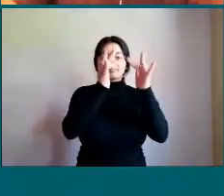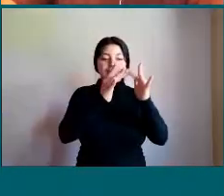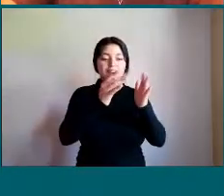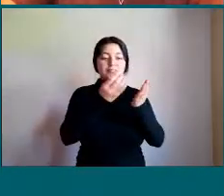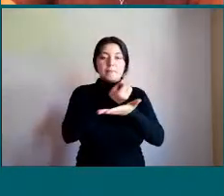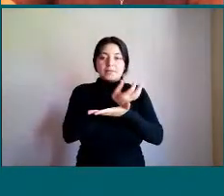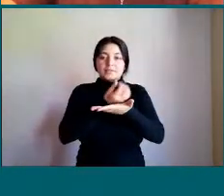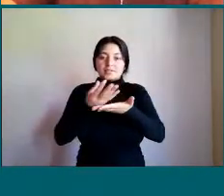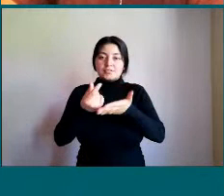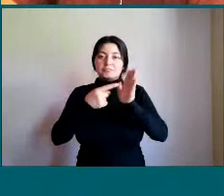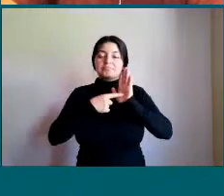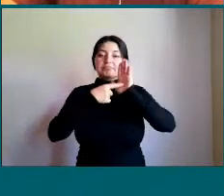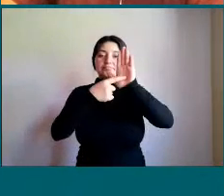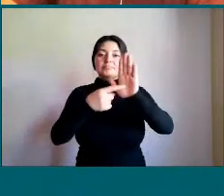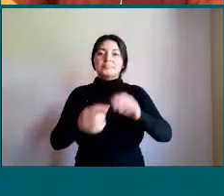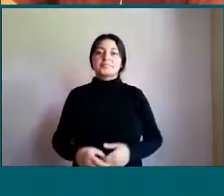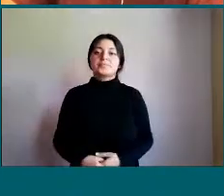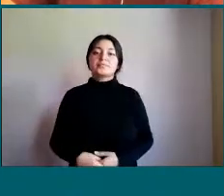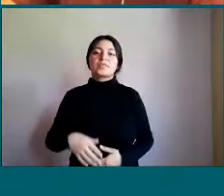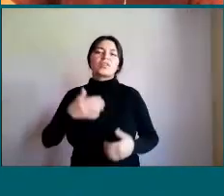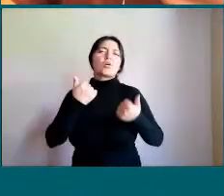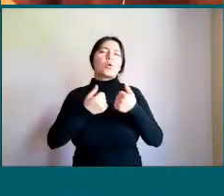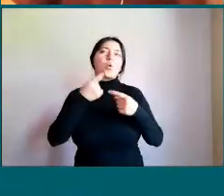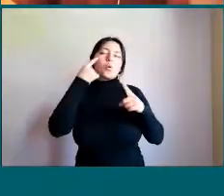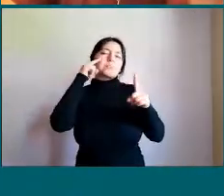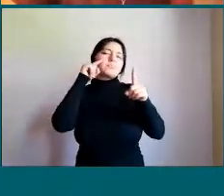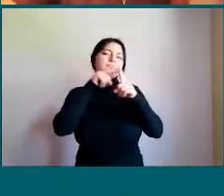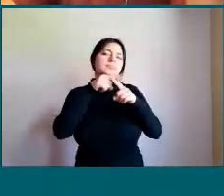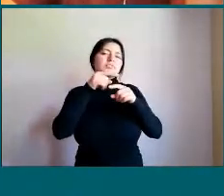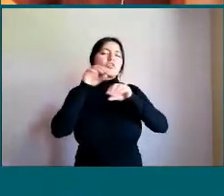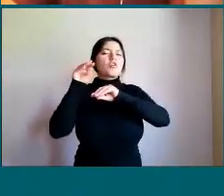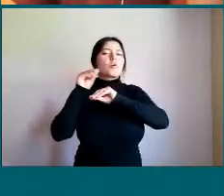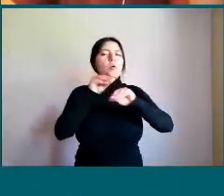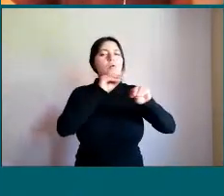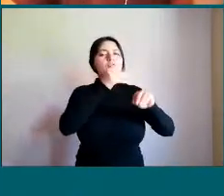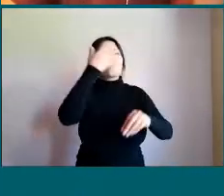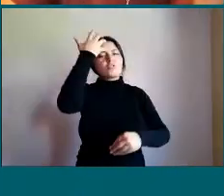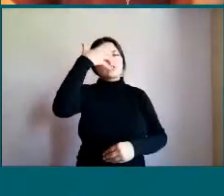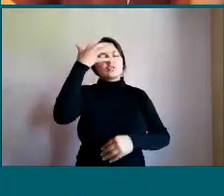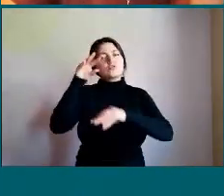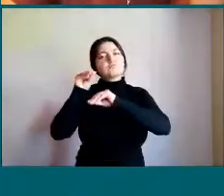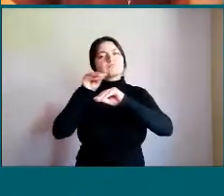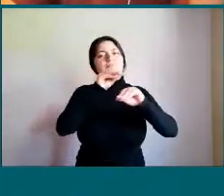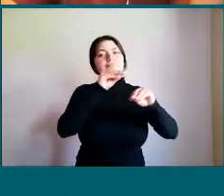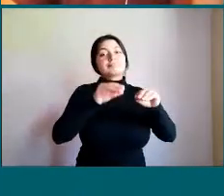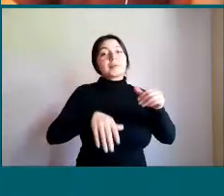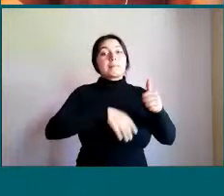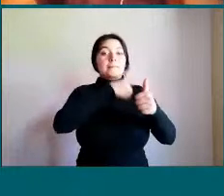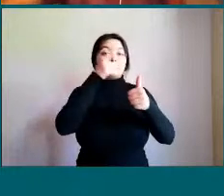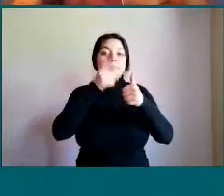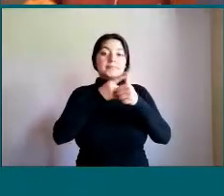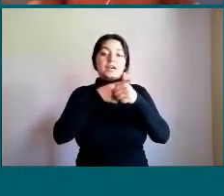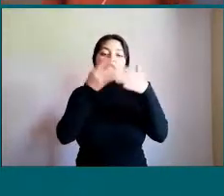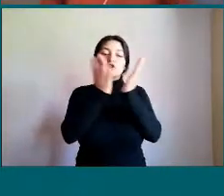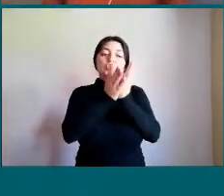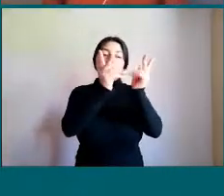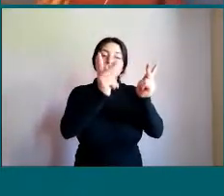Así que, ¿qué aporta la evaluación formativa? ¿Vale? ¿Qué aportaría? ¿Qué cambio generaría? Pues, por un lado, al alumnado le va a